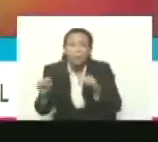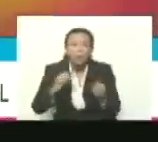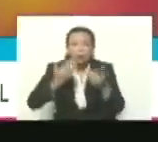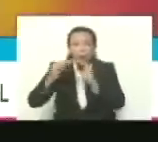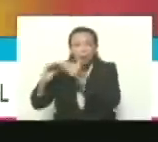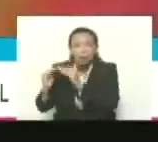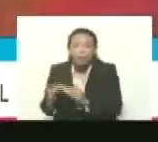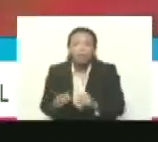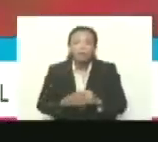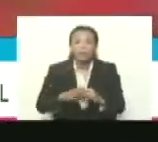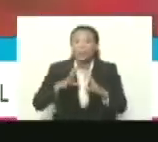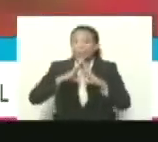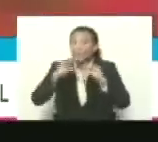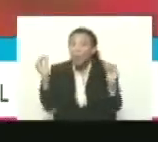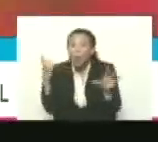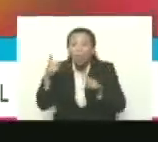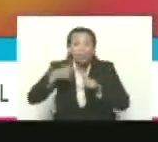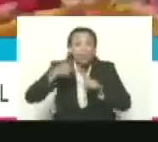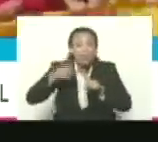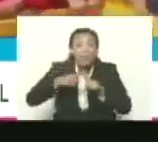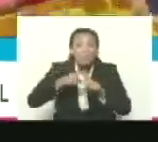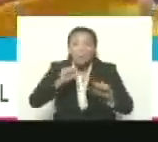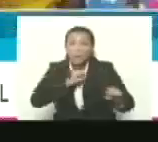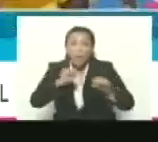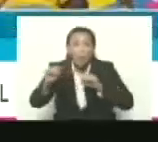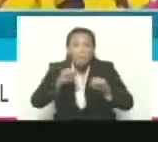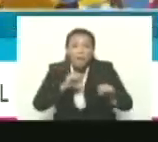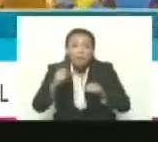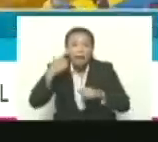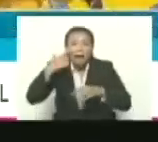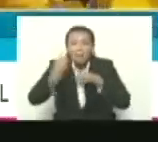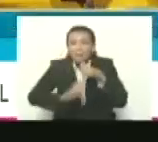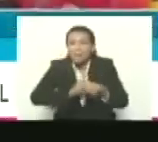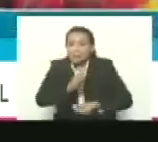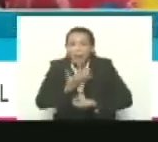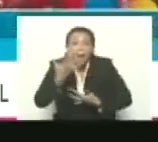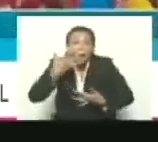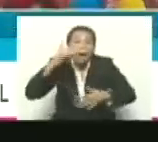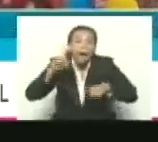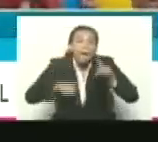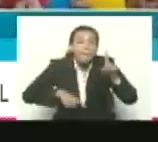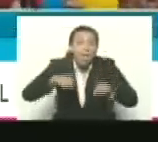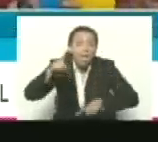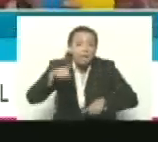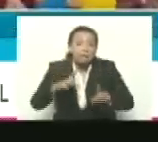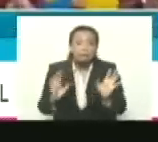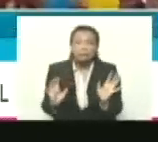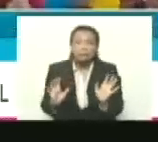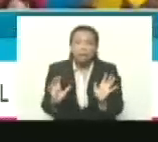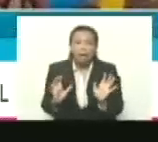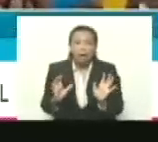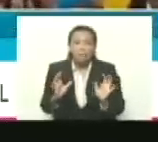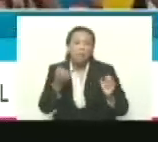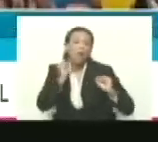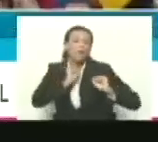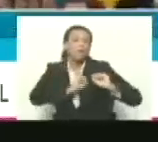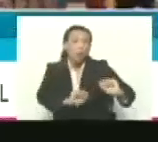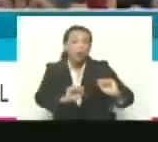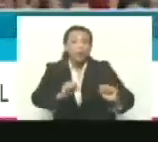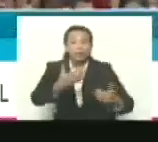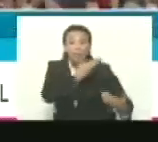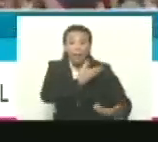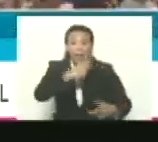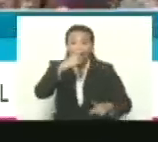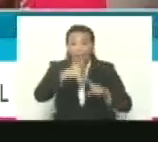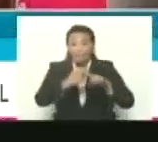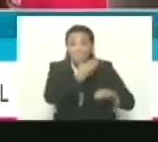movilizaciones de todo tipo. A veces hacíamos, mira, contra el decreto Obama, hicimos